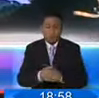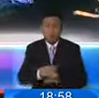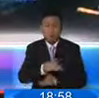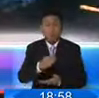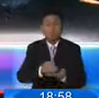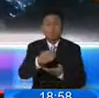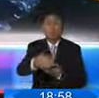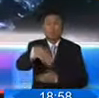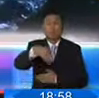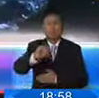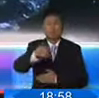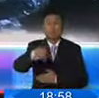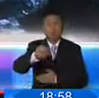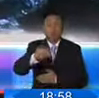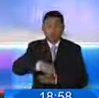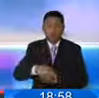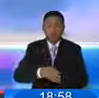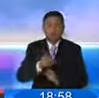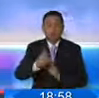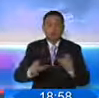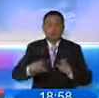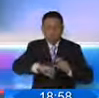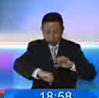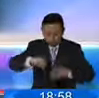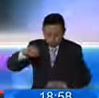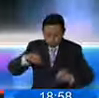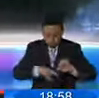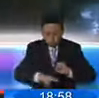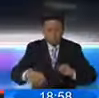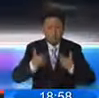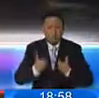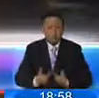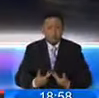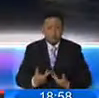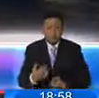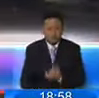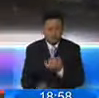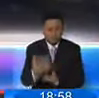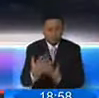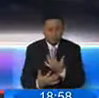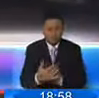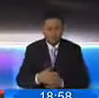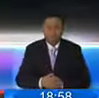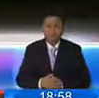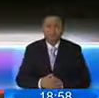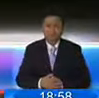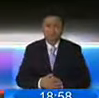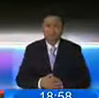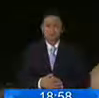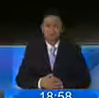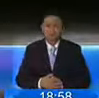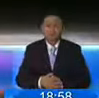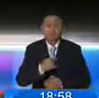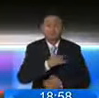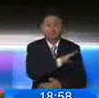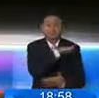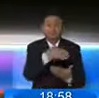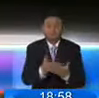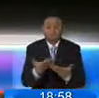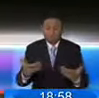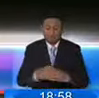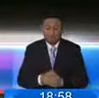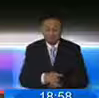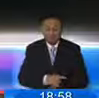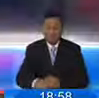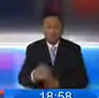los rescatistas buscaban entre las cenizas el resto de los cuerpos calcinados de las víctimas. Al momento de llegar encontramos fuego en